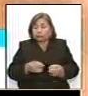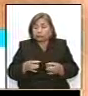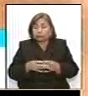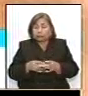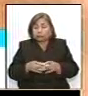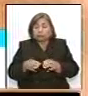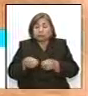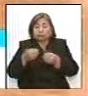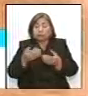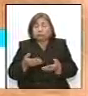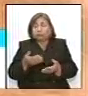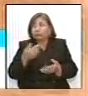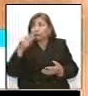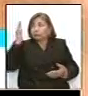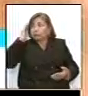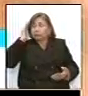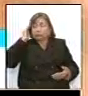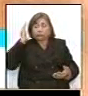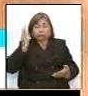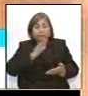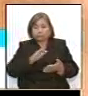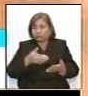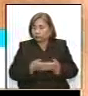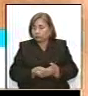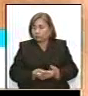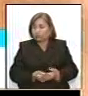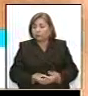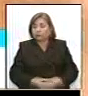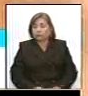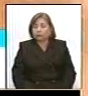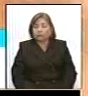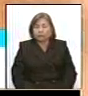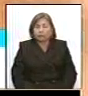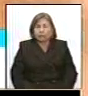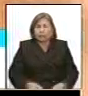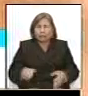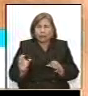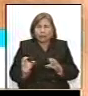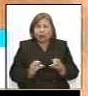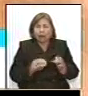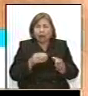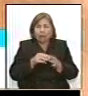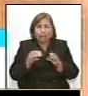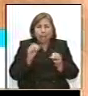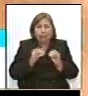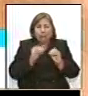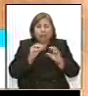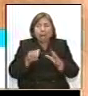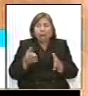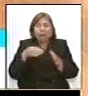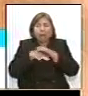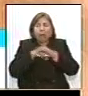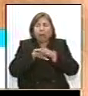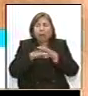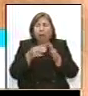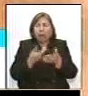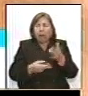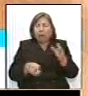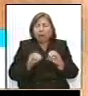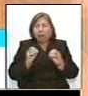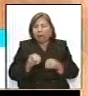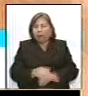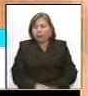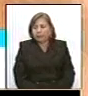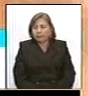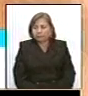dado conocimiento de ese informe al Consejo Directivo, y el Consejo Directivo lo había, había tomado conocimiento y lo pasó al archivo, que es lo que hace siempre el Consejo Directivo